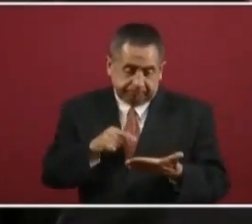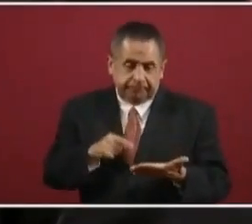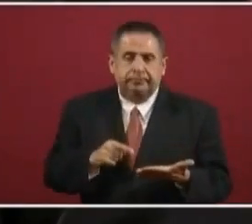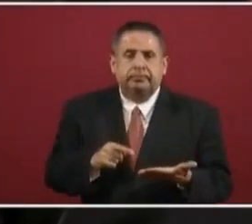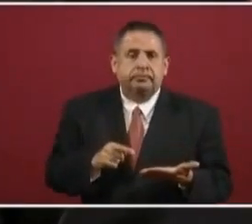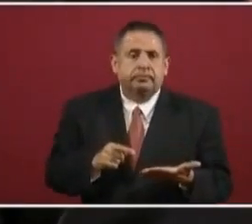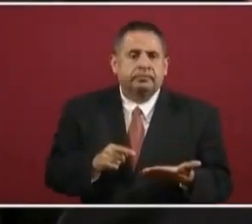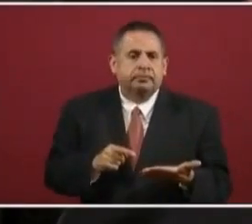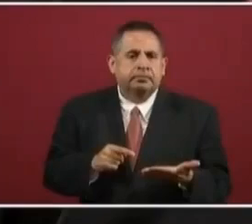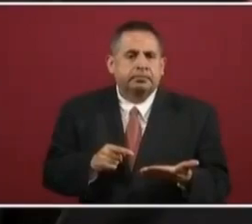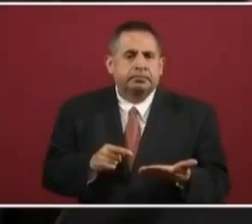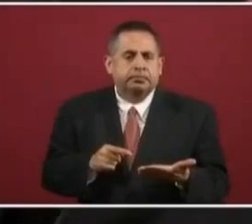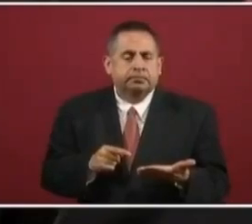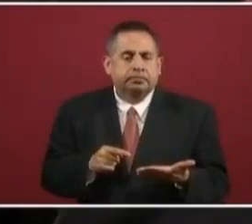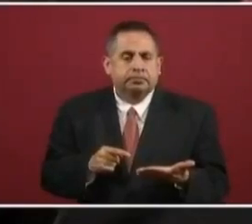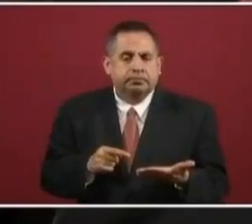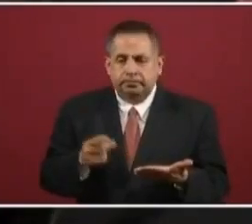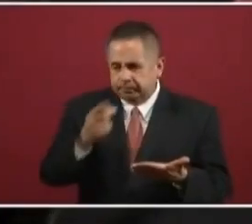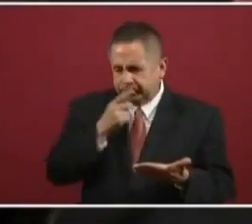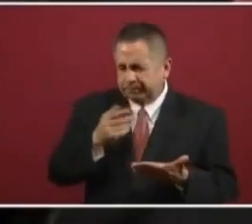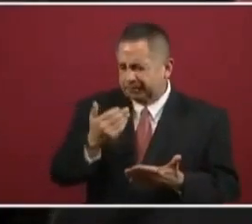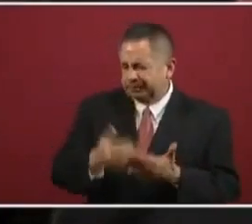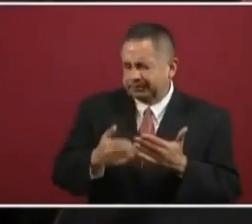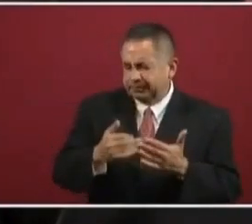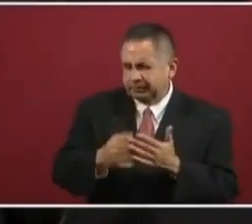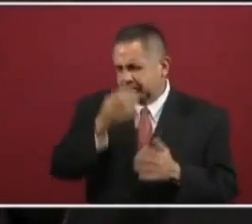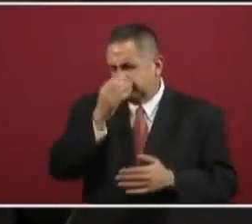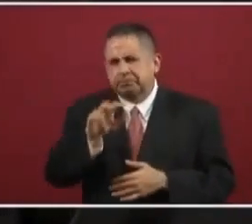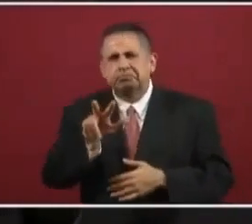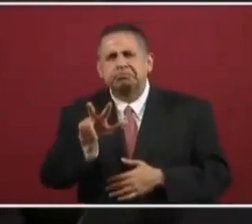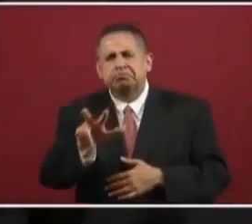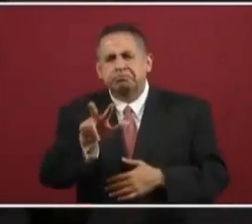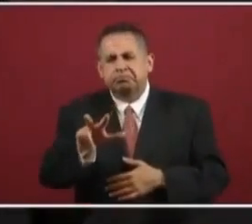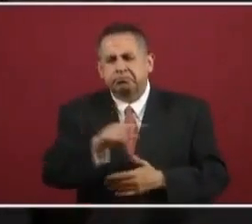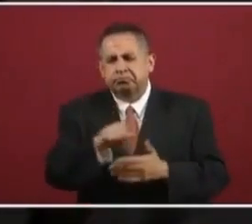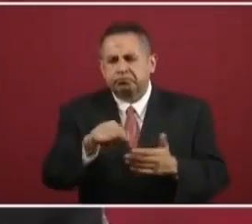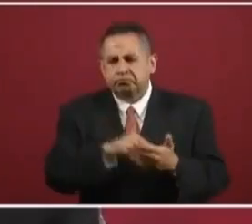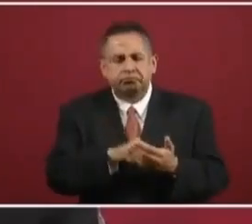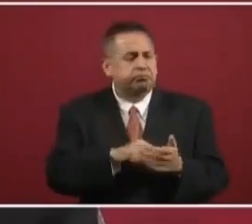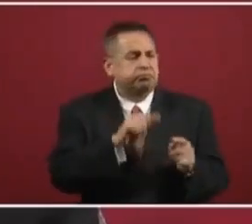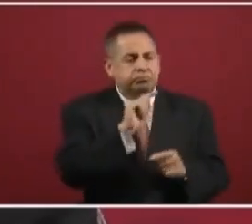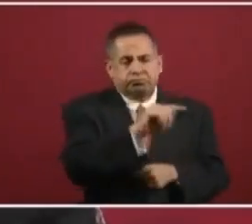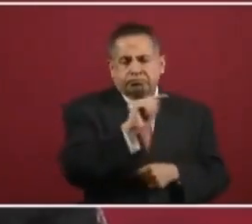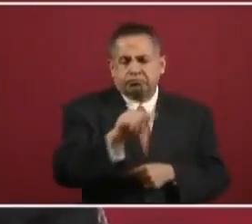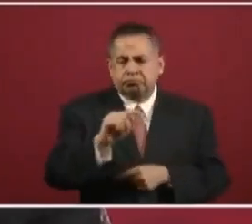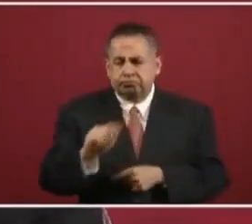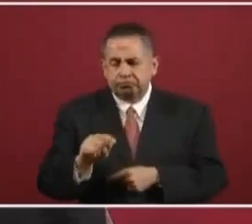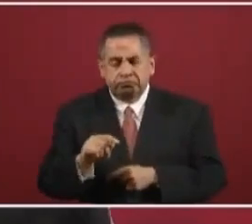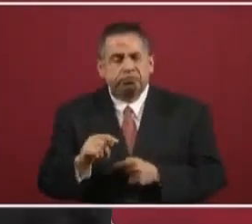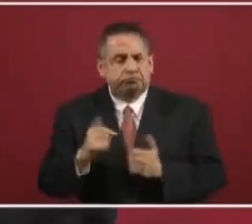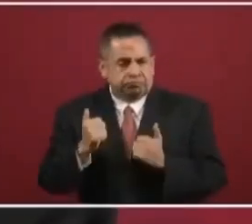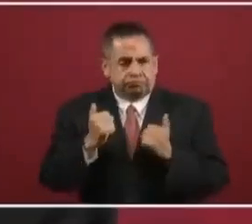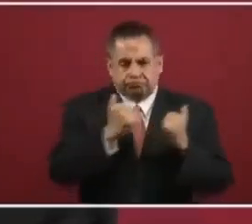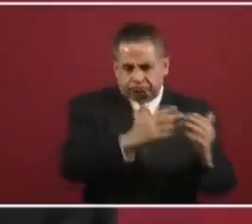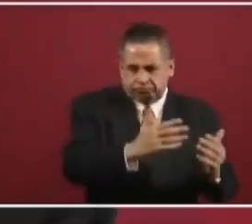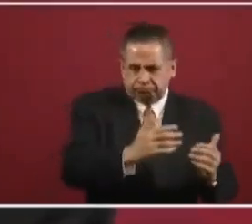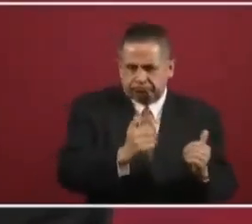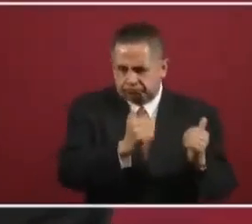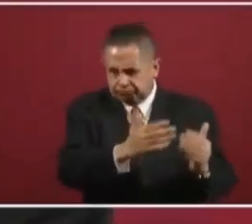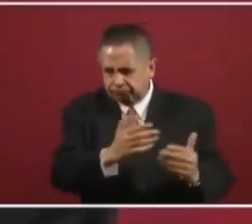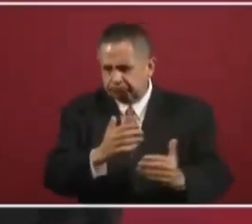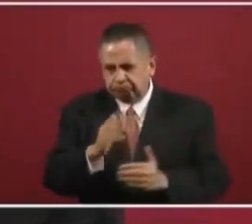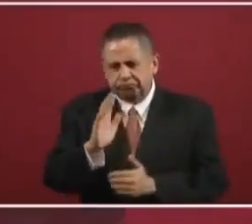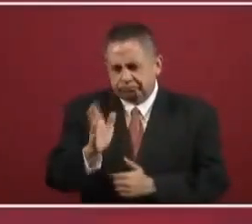eh nos faltan 18 por cubrir pero van